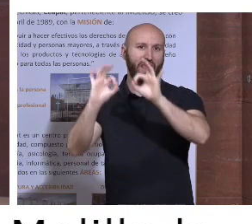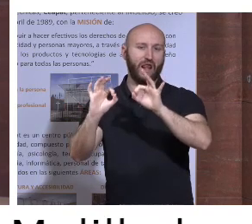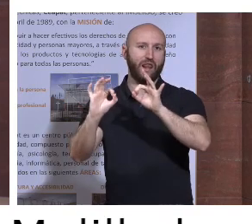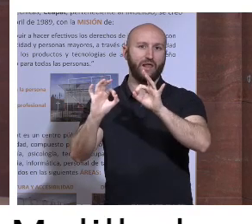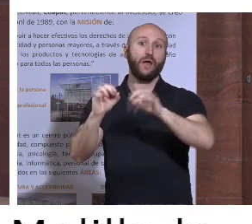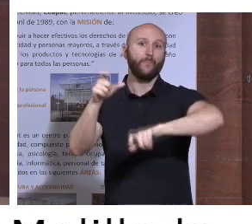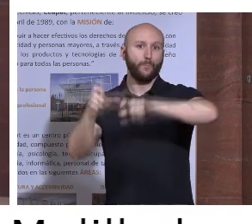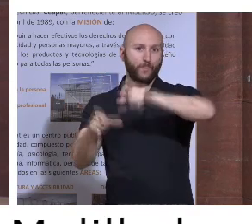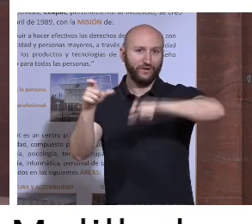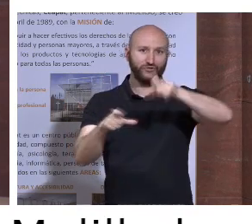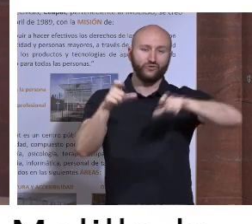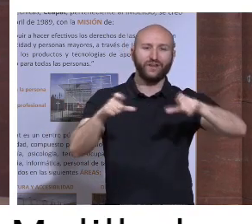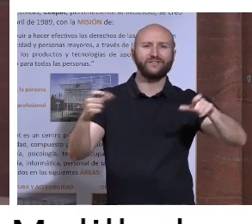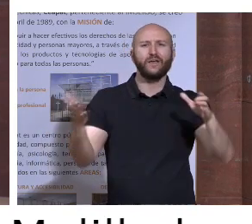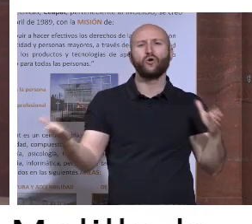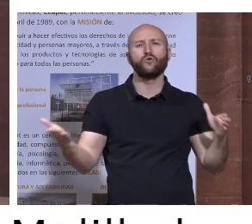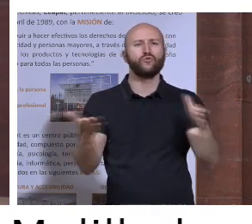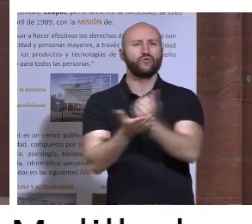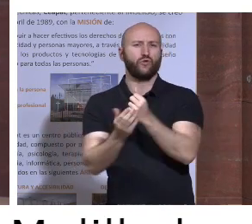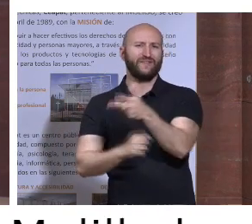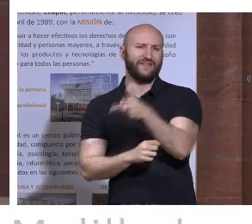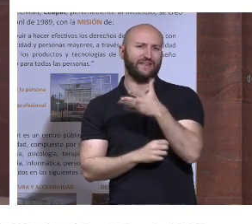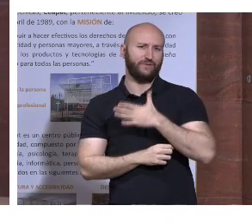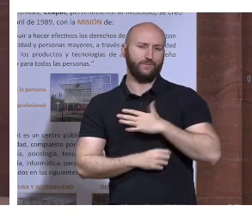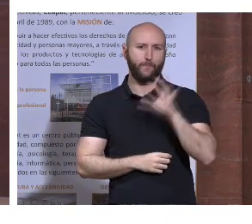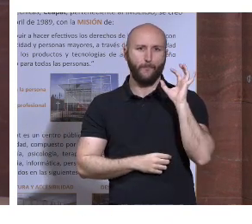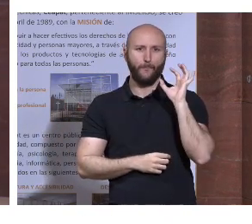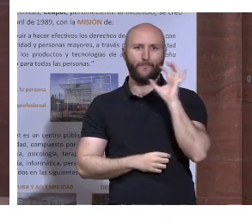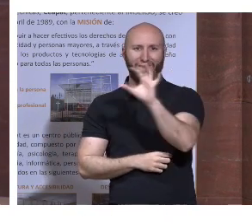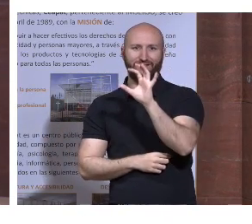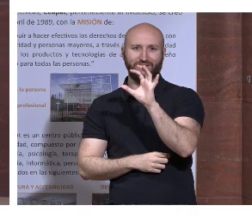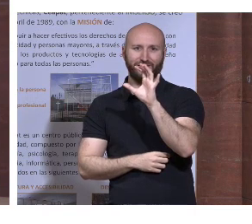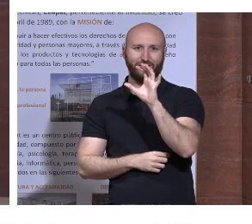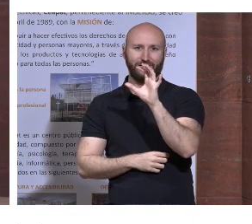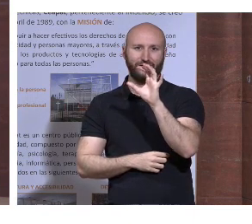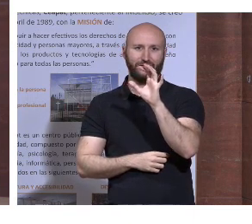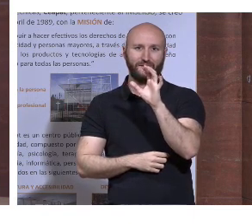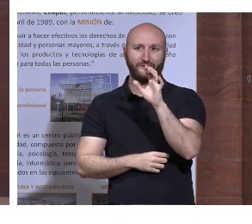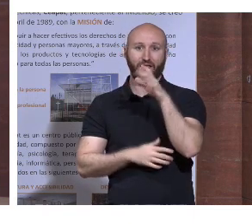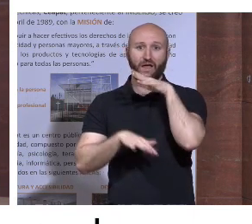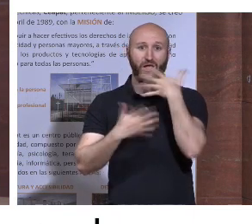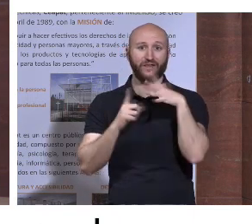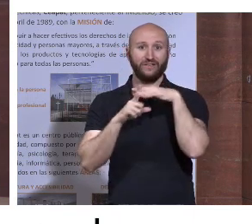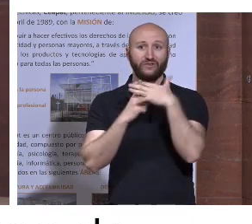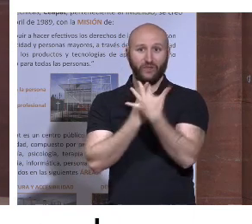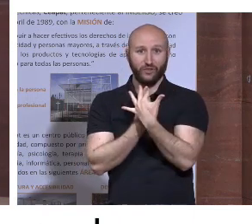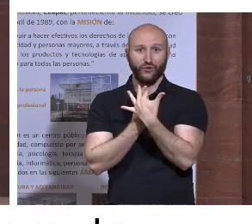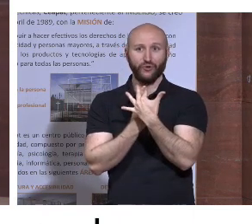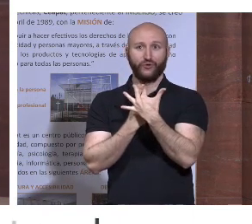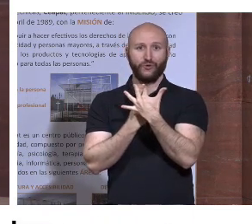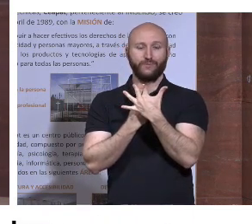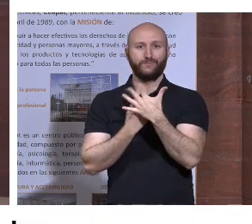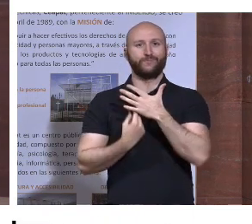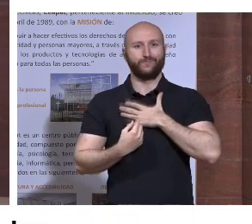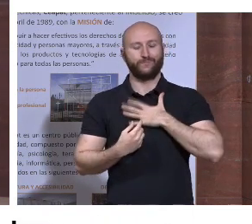personas, de ciudadanos con todos los derechos de nuestro país, pero que se encuentran en una circunstancia que